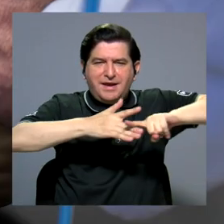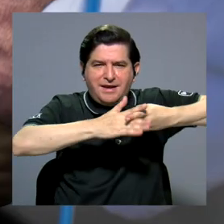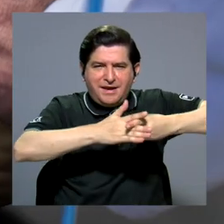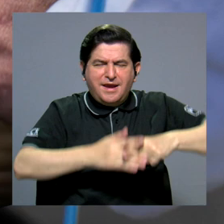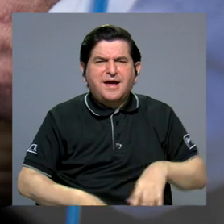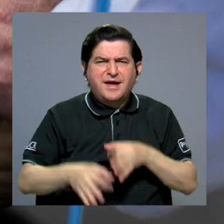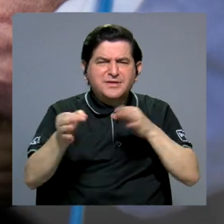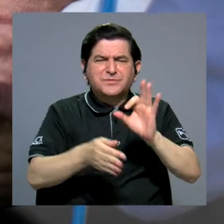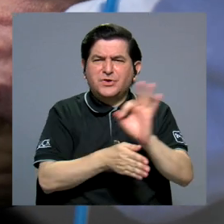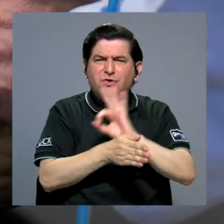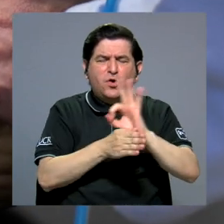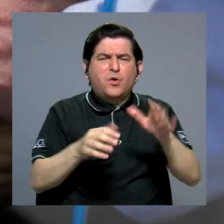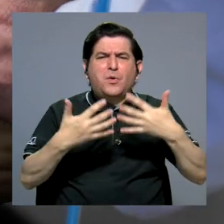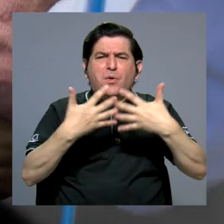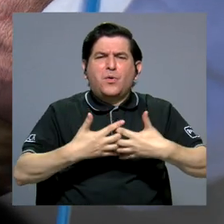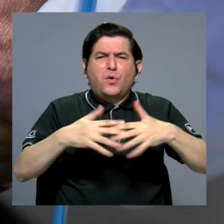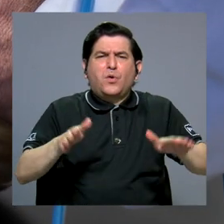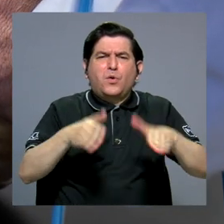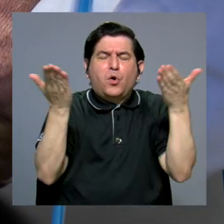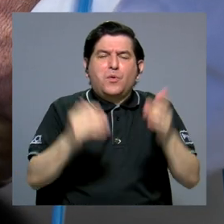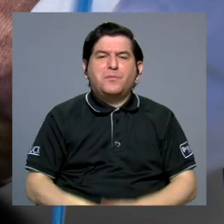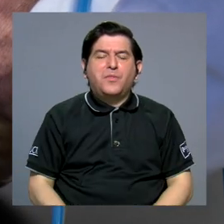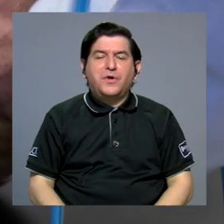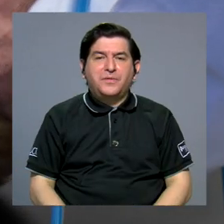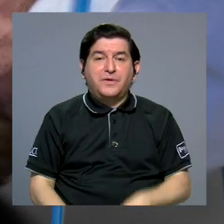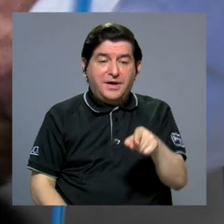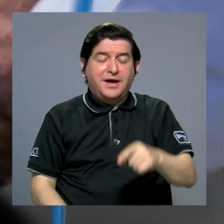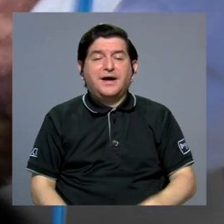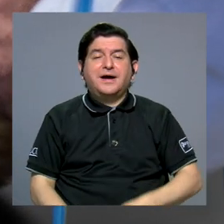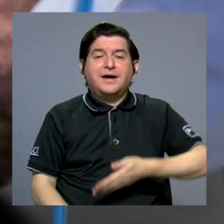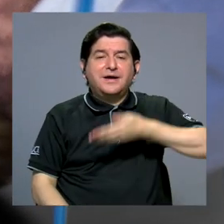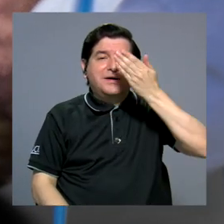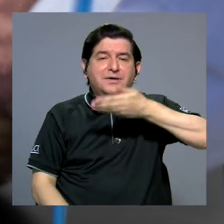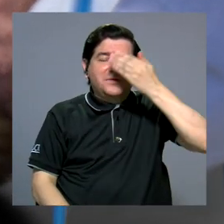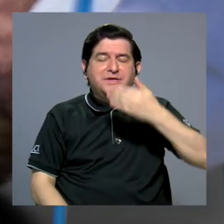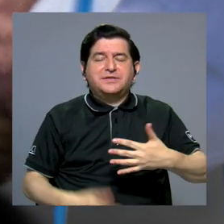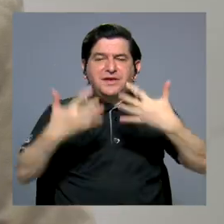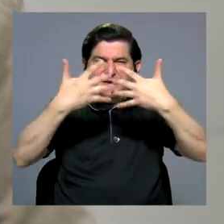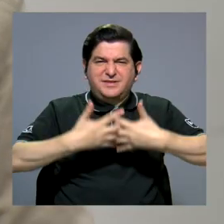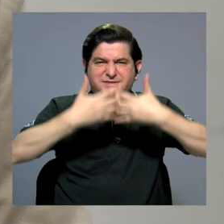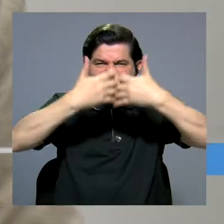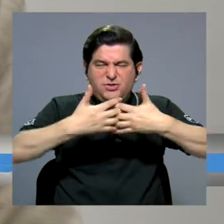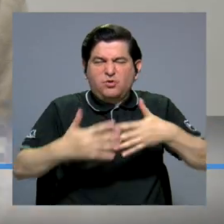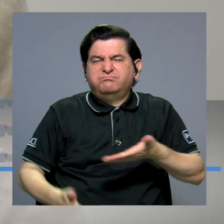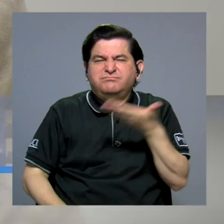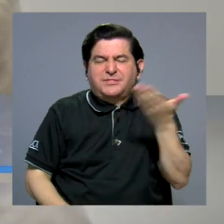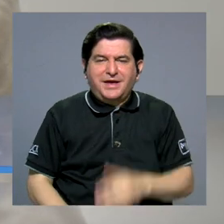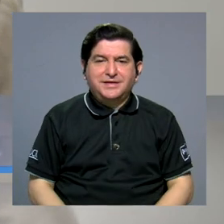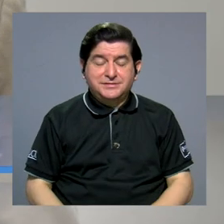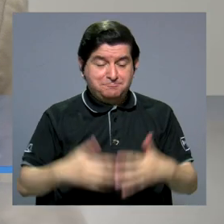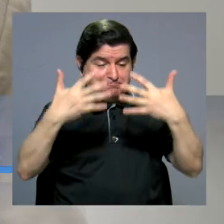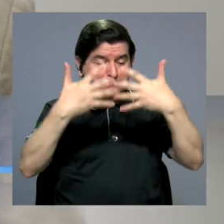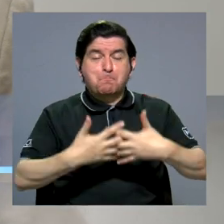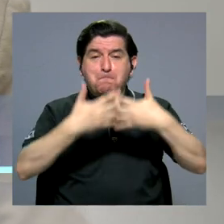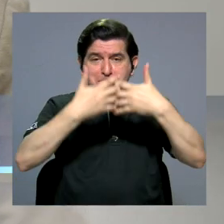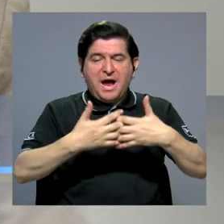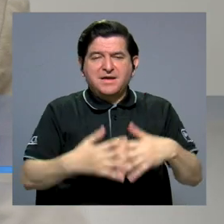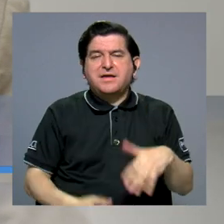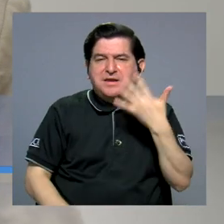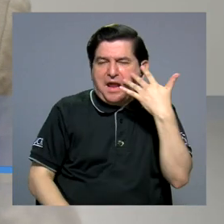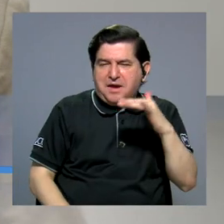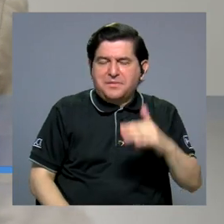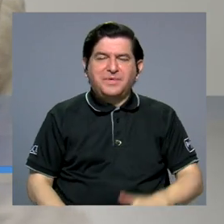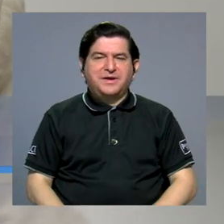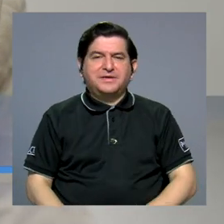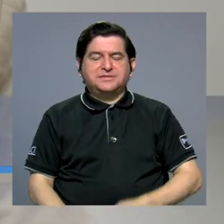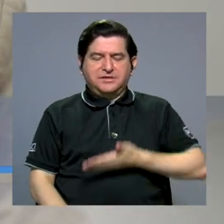explicó cómo funcionan estas máquinas. La ventilación mecánica en dos platos es una máquina que simule